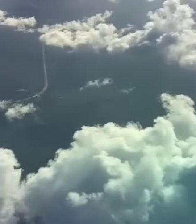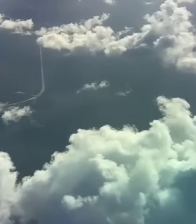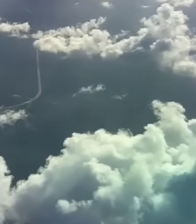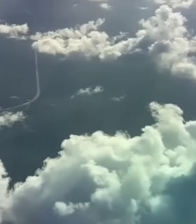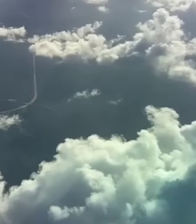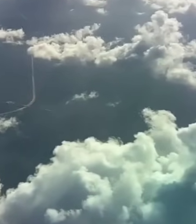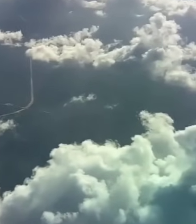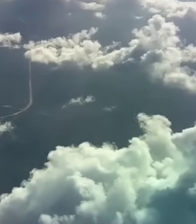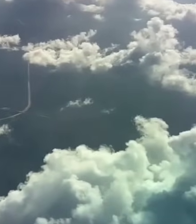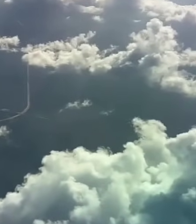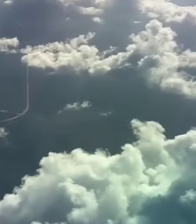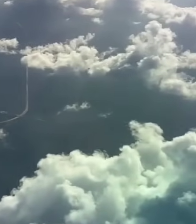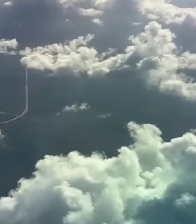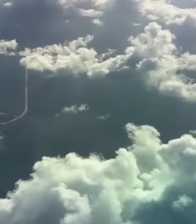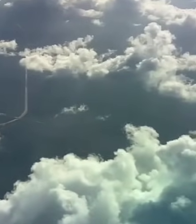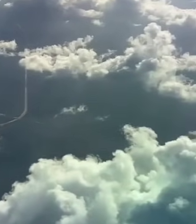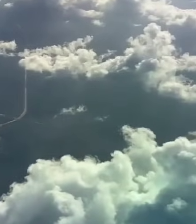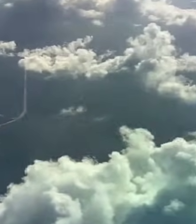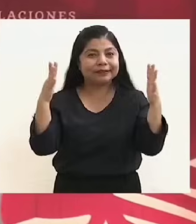cambio.